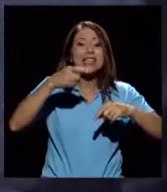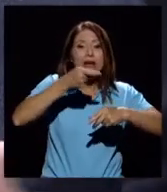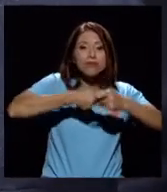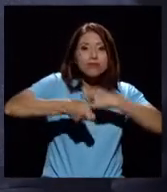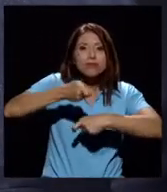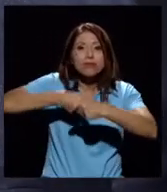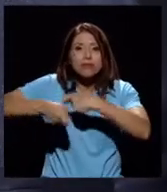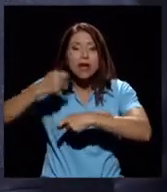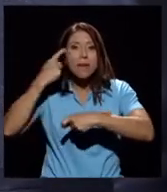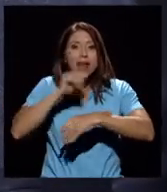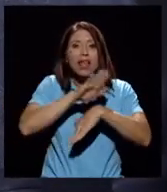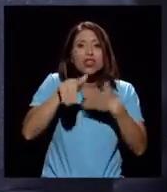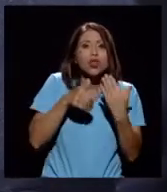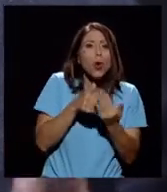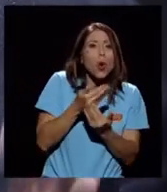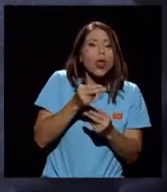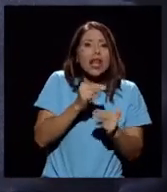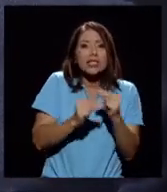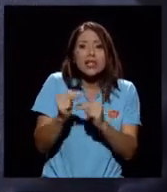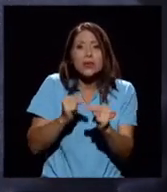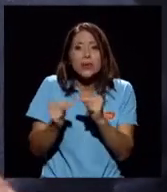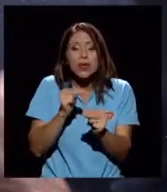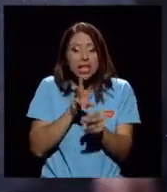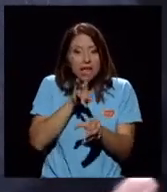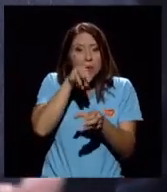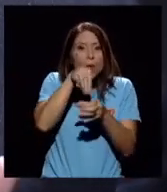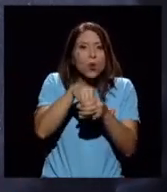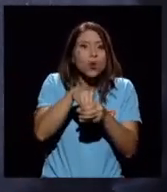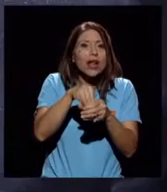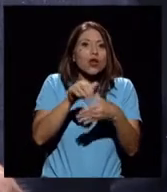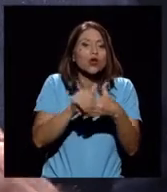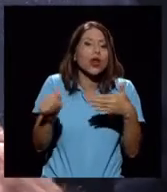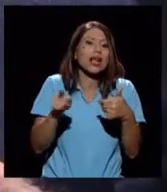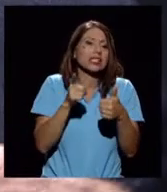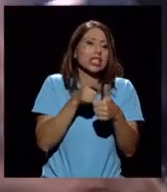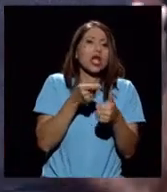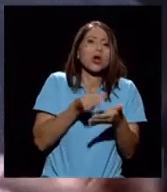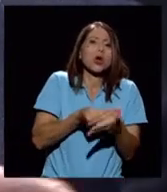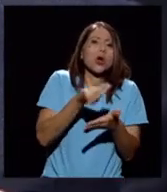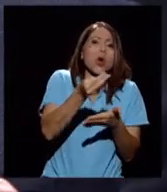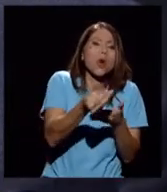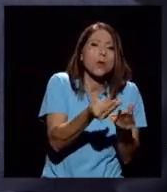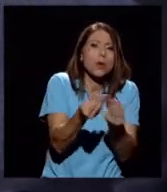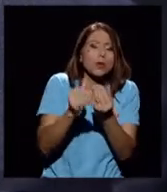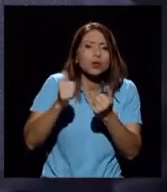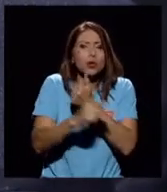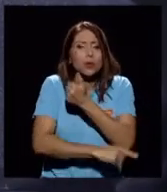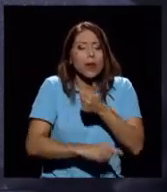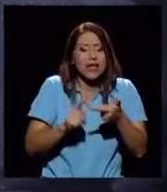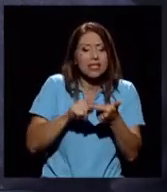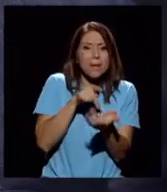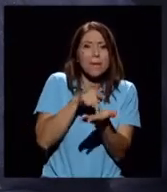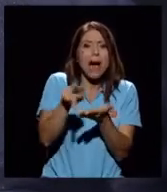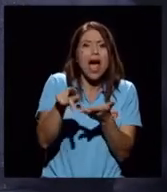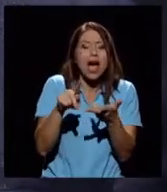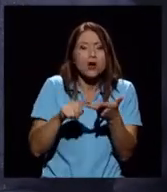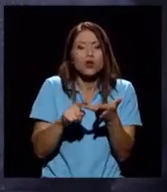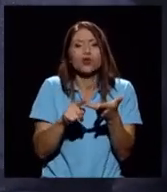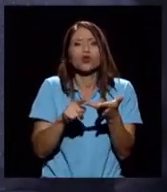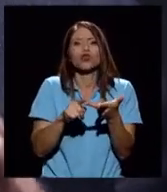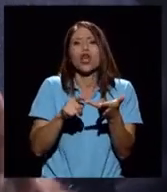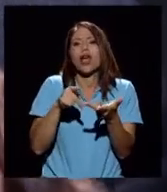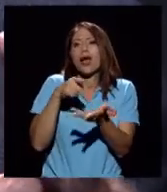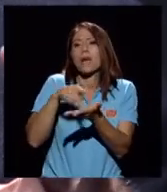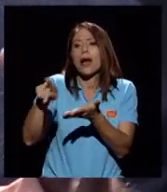que involucren los dólares de principalmente importaciones y pagos intereses y remesas del exterior y todo ese tipo de cosas